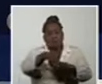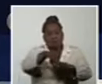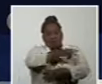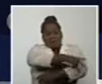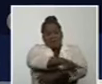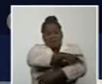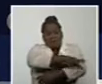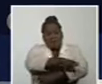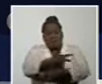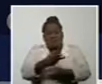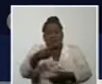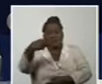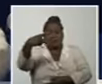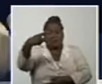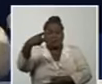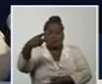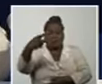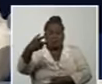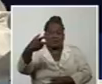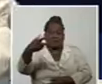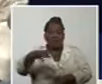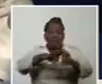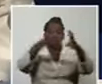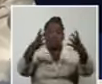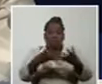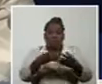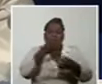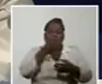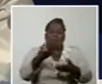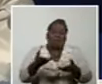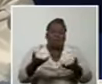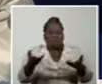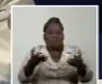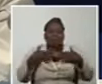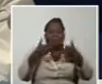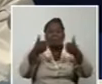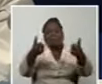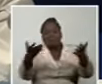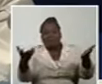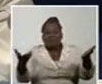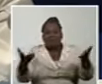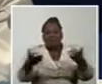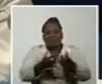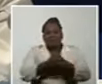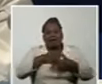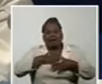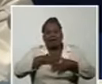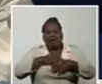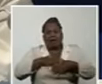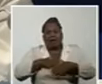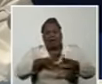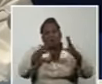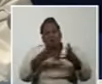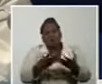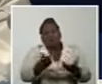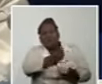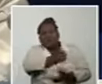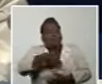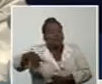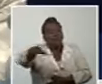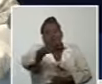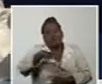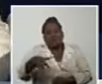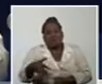segundo, para que el mundo pueda tener una cierta tranquilidad, pues de todas